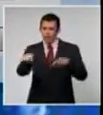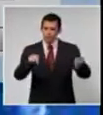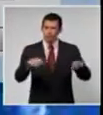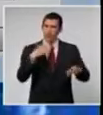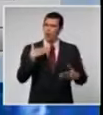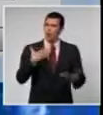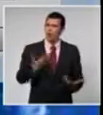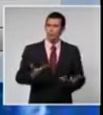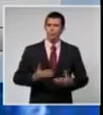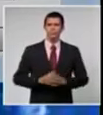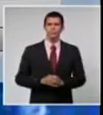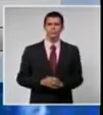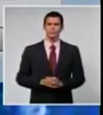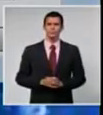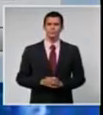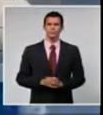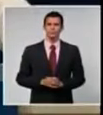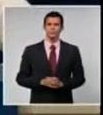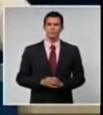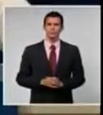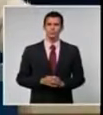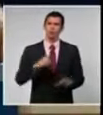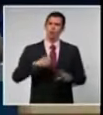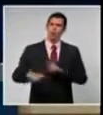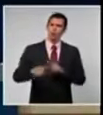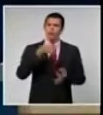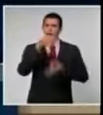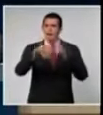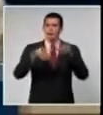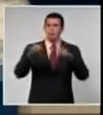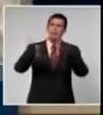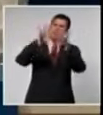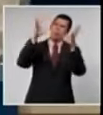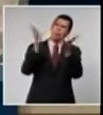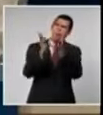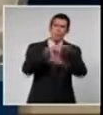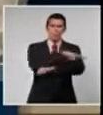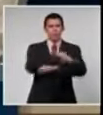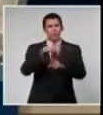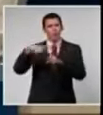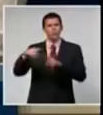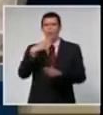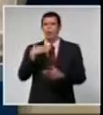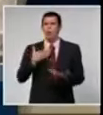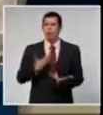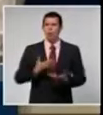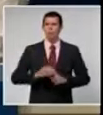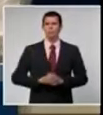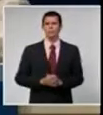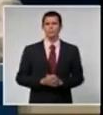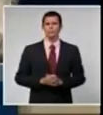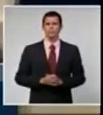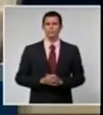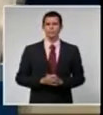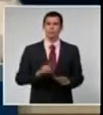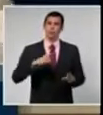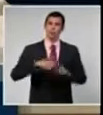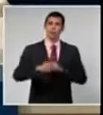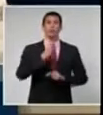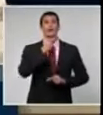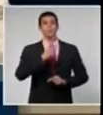teleaudiencia sobre la situación internacional. Se refirió a la situación de las playas y el comportamiento social de los que optan por esta